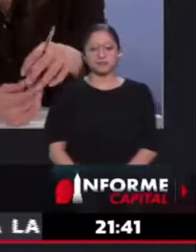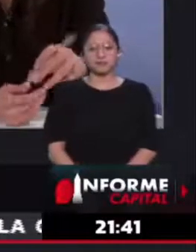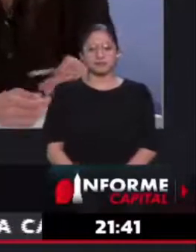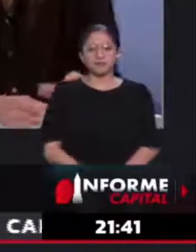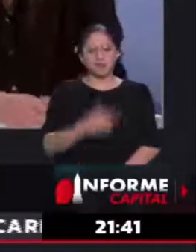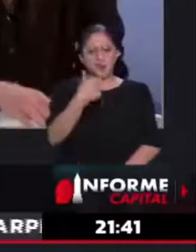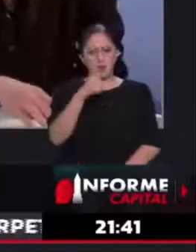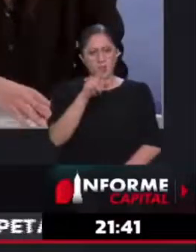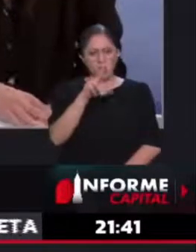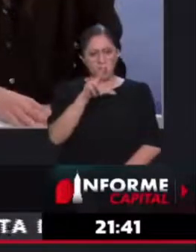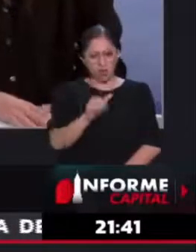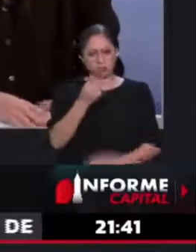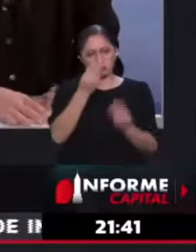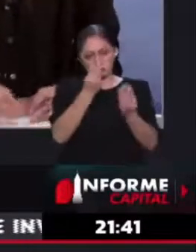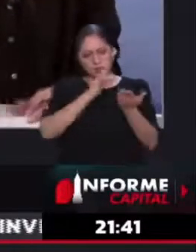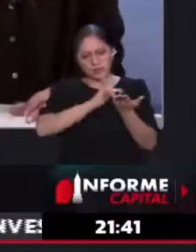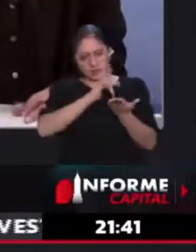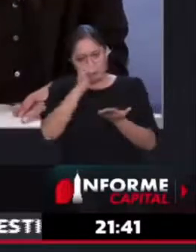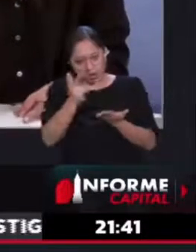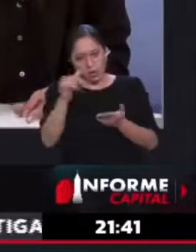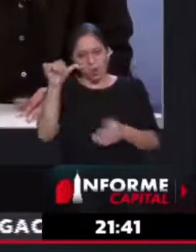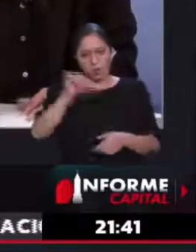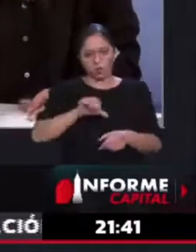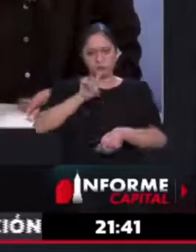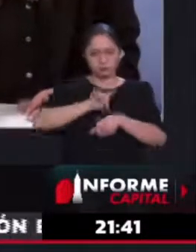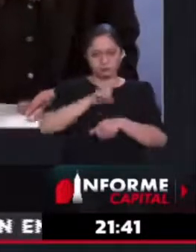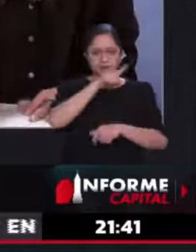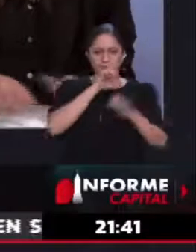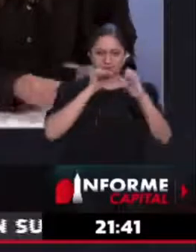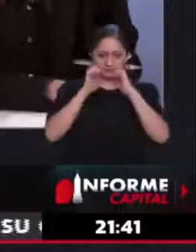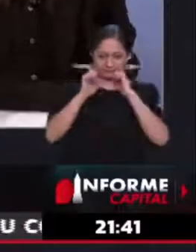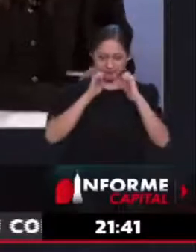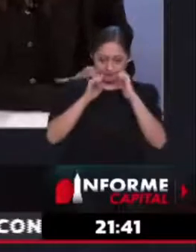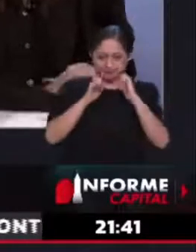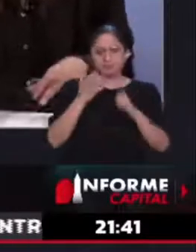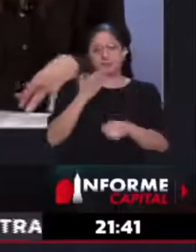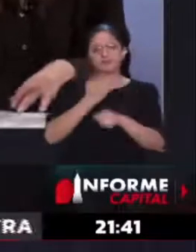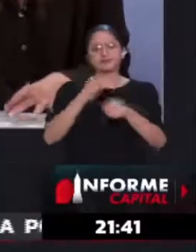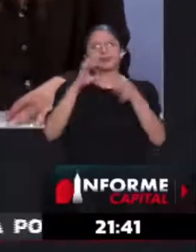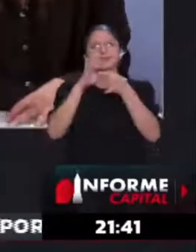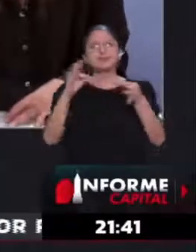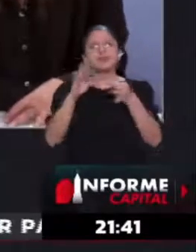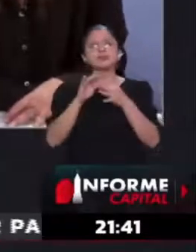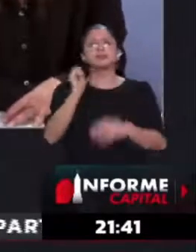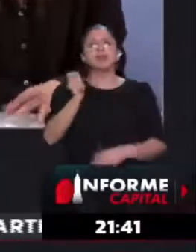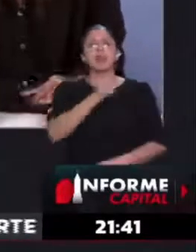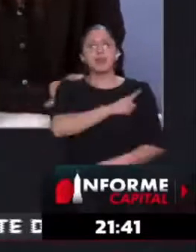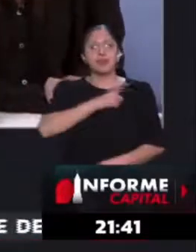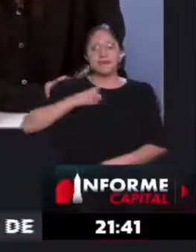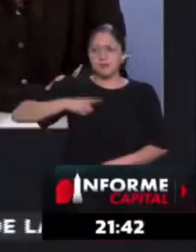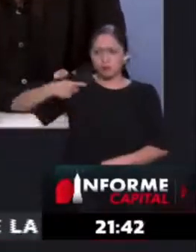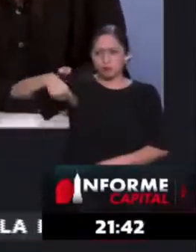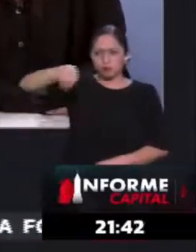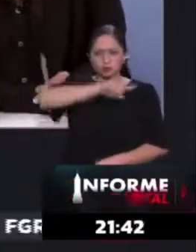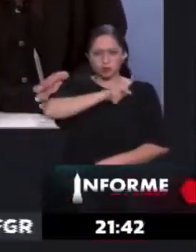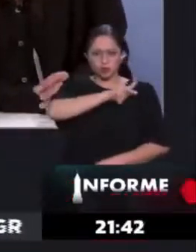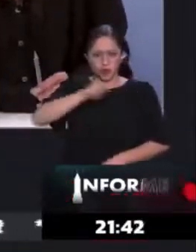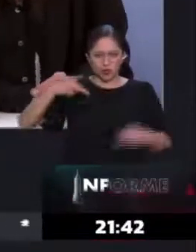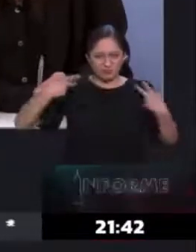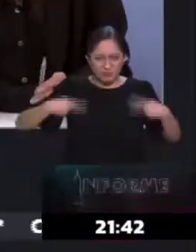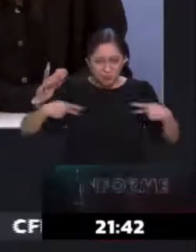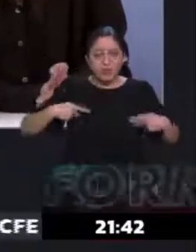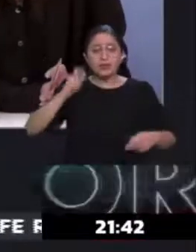Gloria, pues le agradecemos enormemente que nos haya acompañado esta noche, y ahí está el reto de hacer entender a toda la población que el